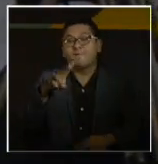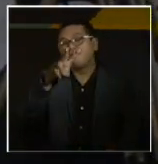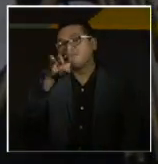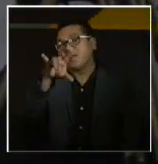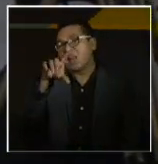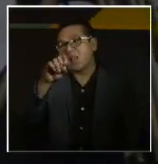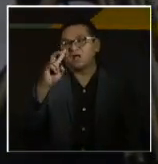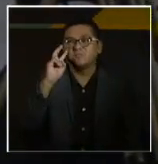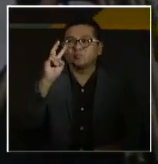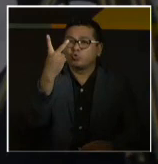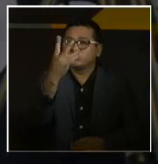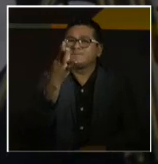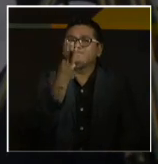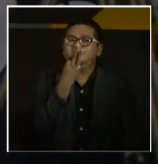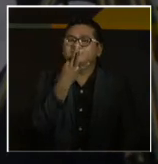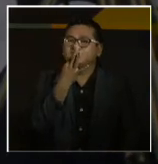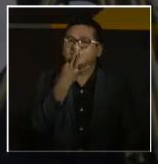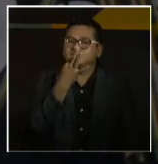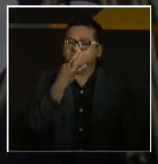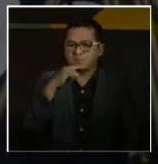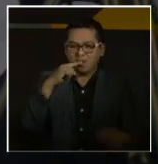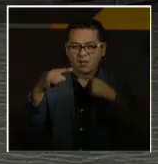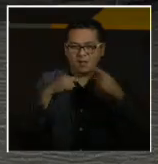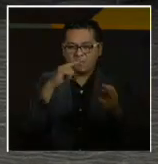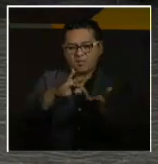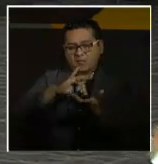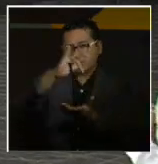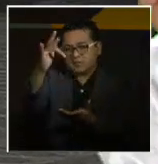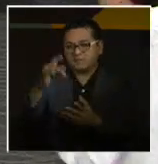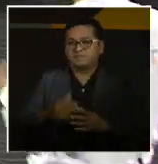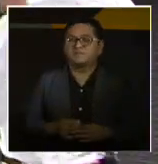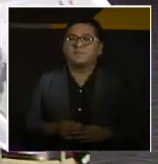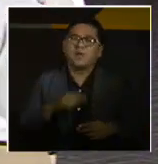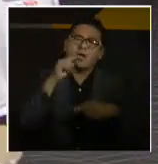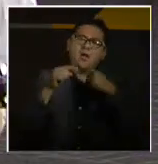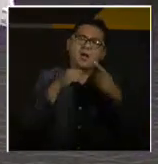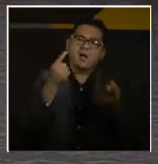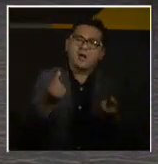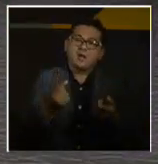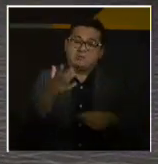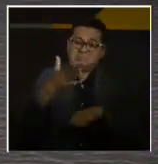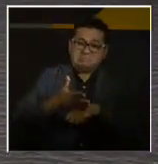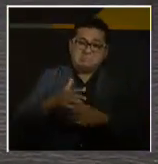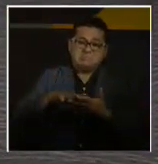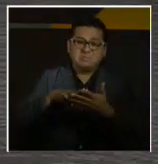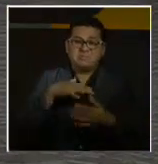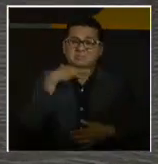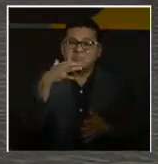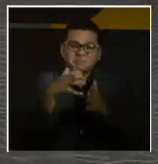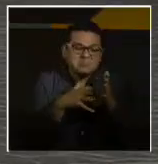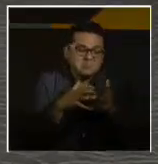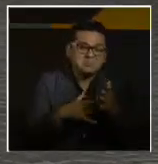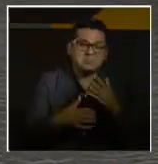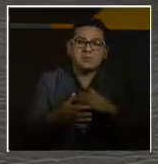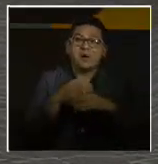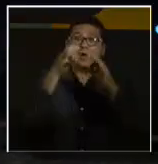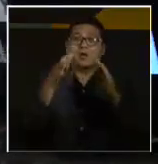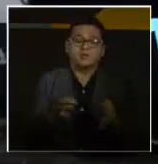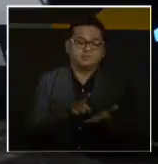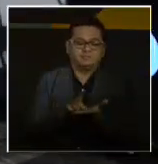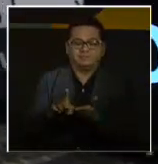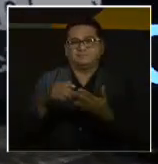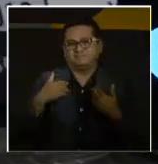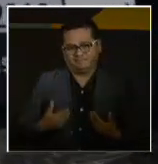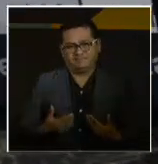Vila. 2 minutos. Adelante. Gracias. Hablamos de impunidad, hablamos de corrupción, hablamos de garantizar los